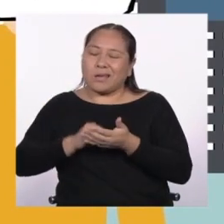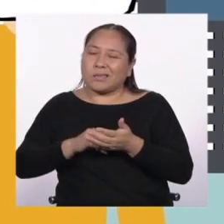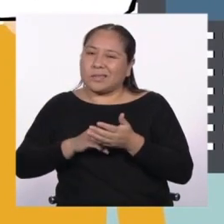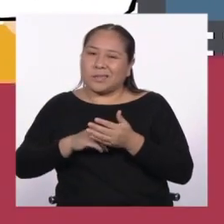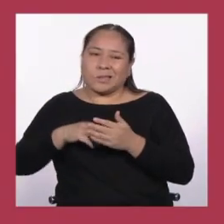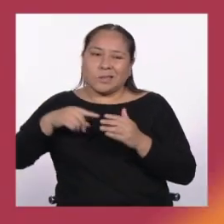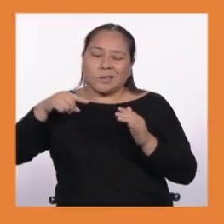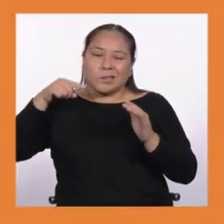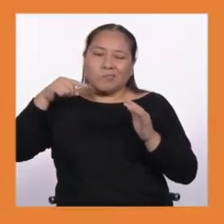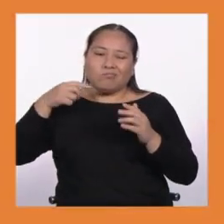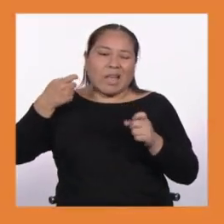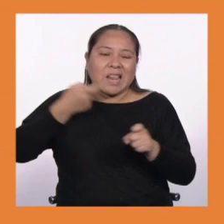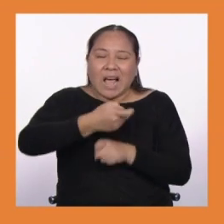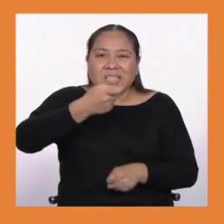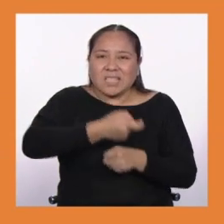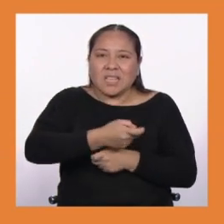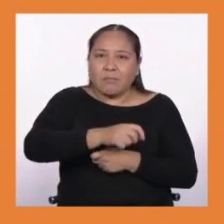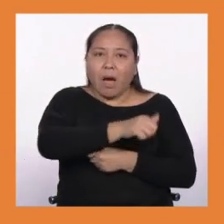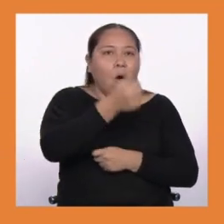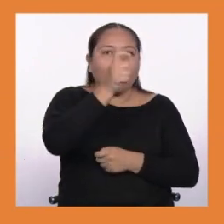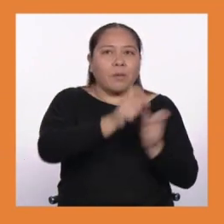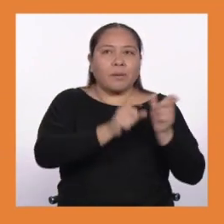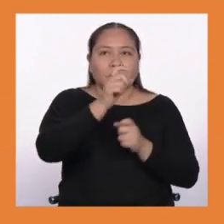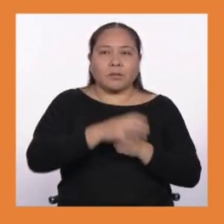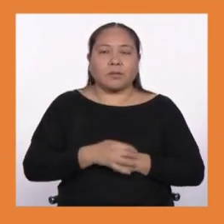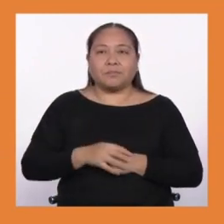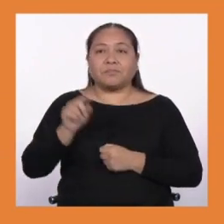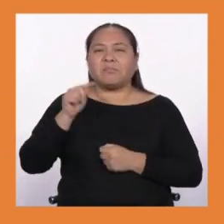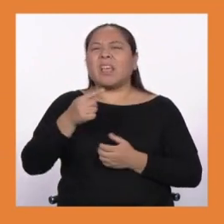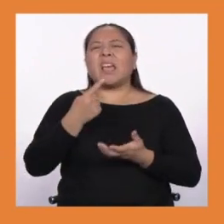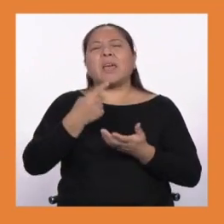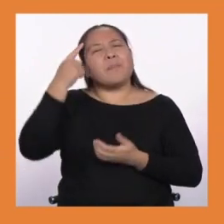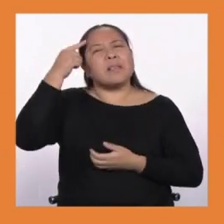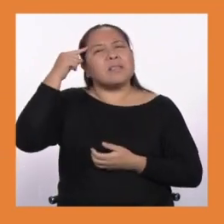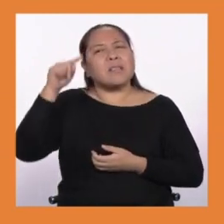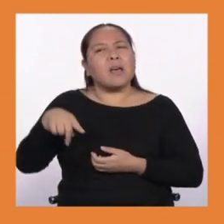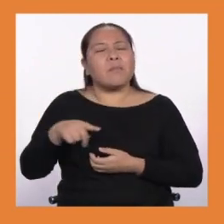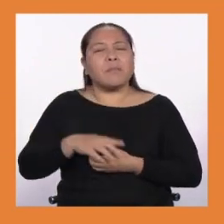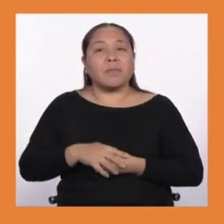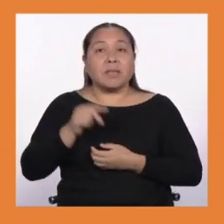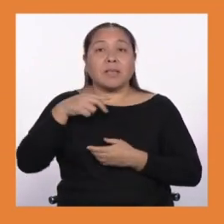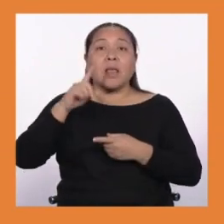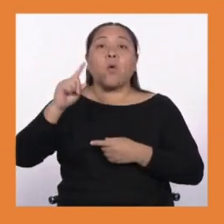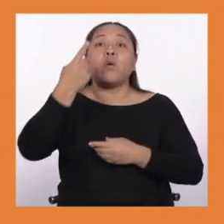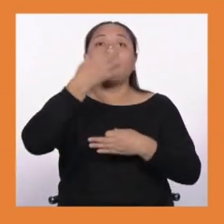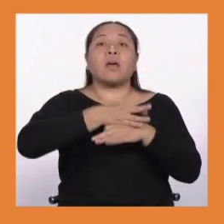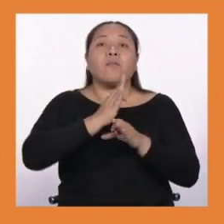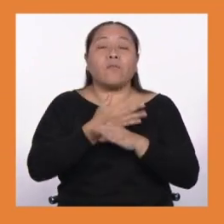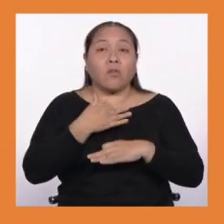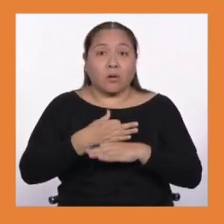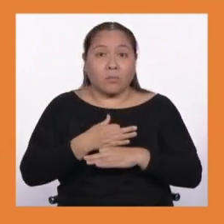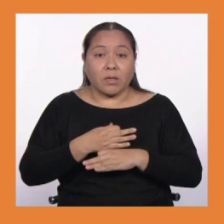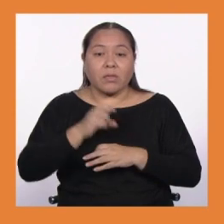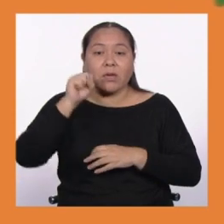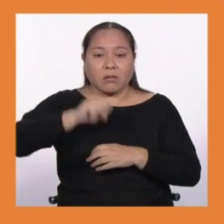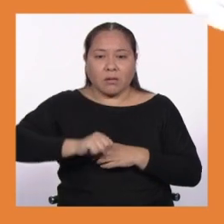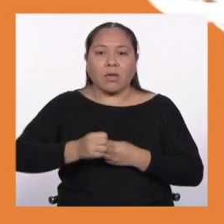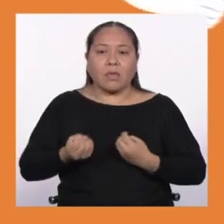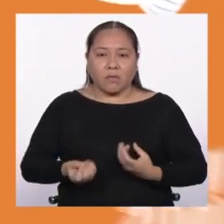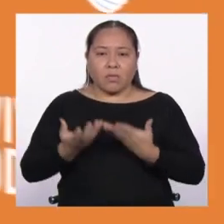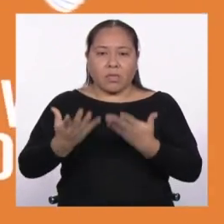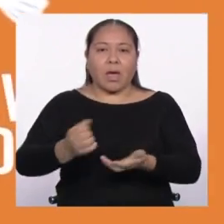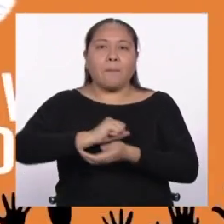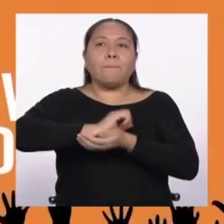humano. Lo que creía Hobbes con respecto al absolutismo es que este era el único sistema político capaz de crear una paz social